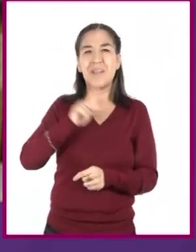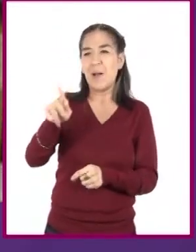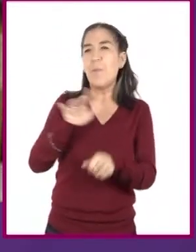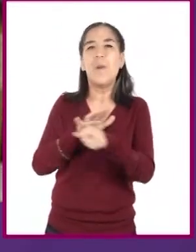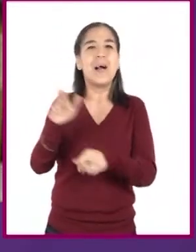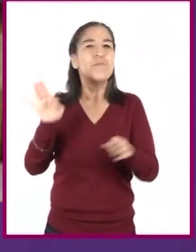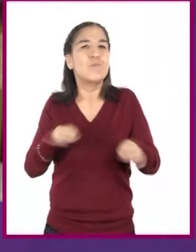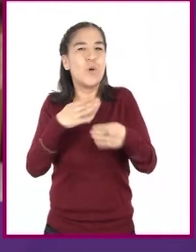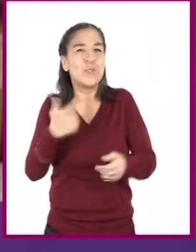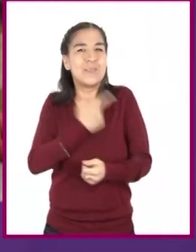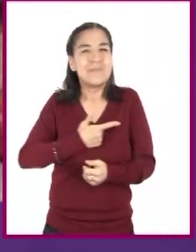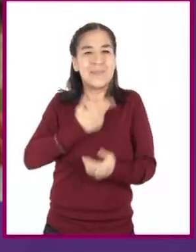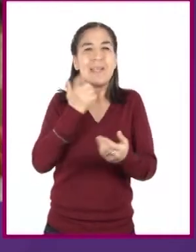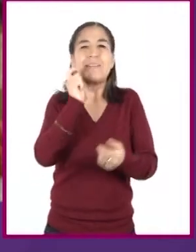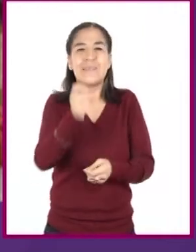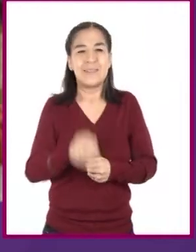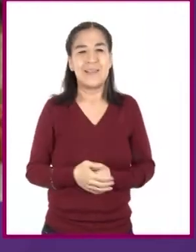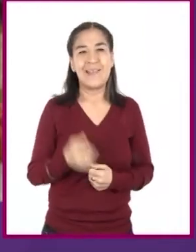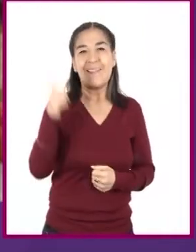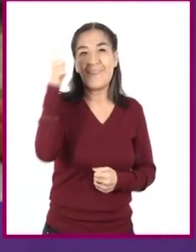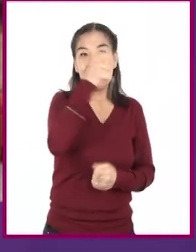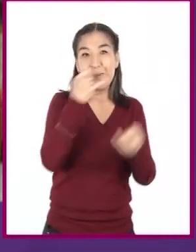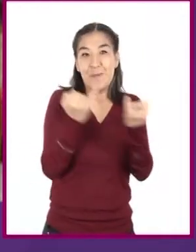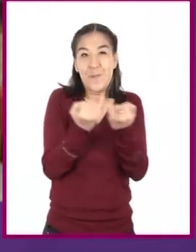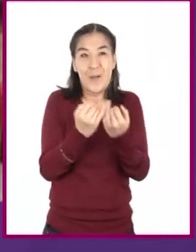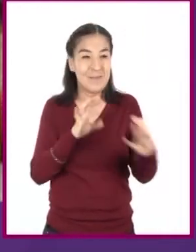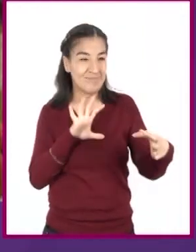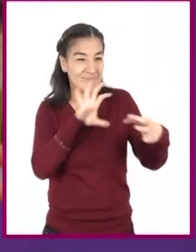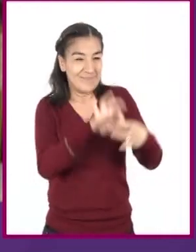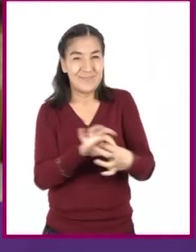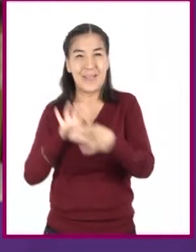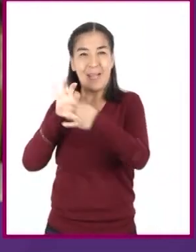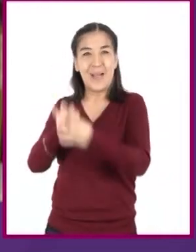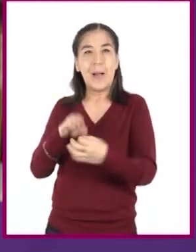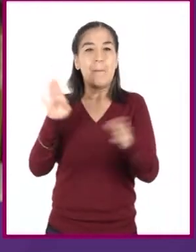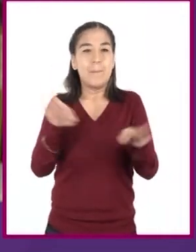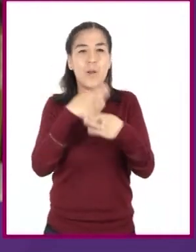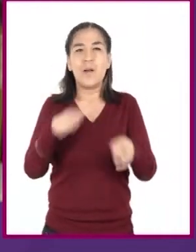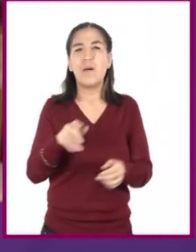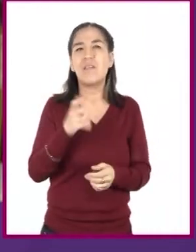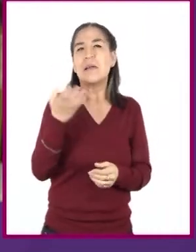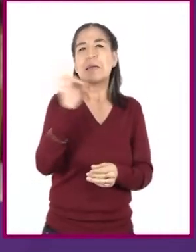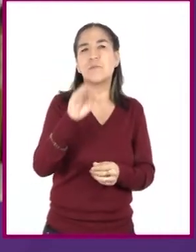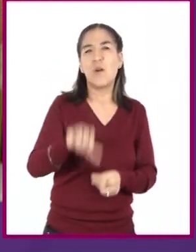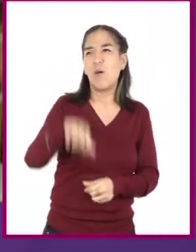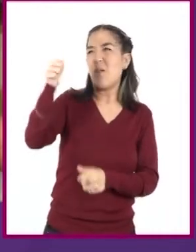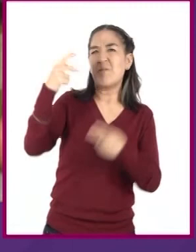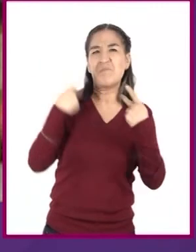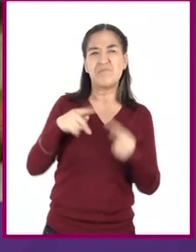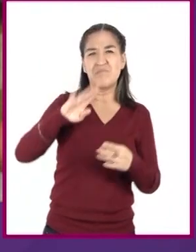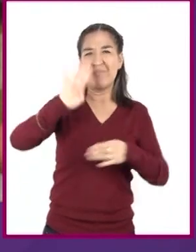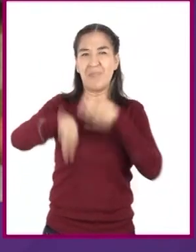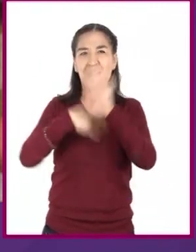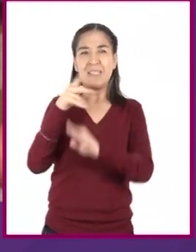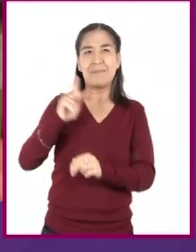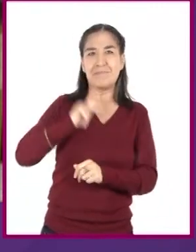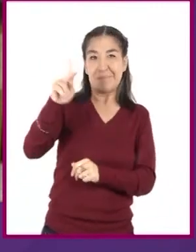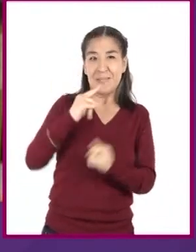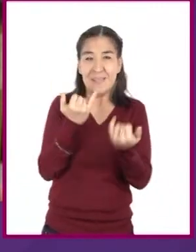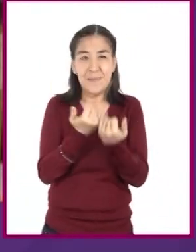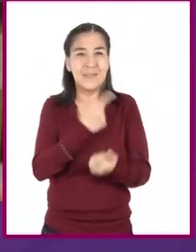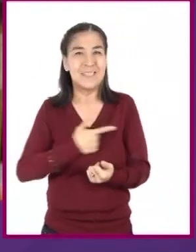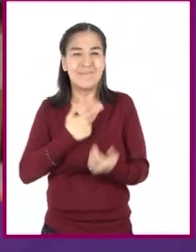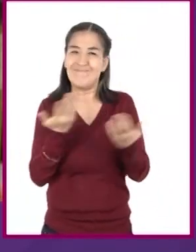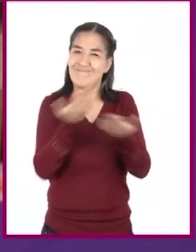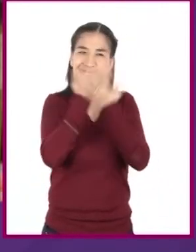cual conviven. Será difícil coincidir e identificarse con personas al otro lado del mundo, aunque las redes sociales